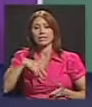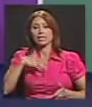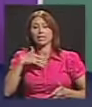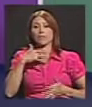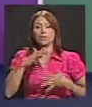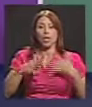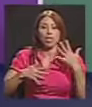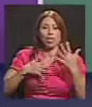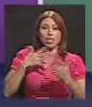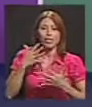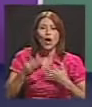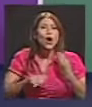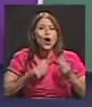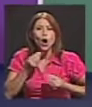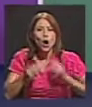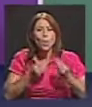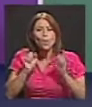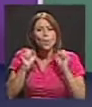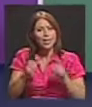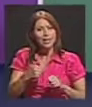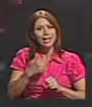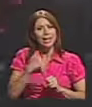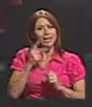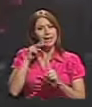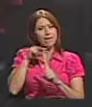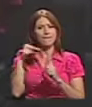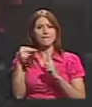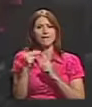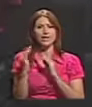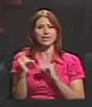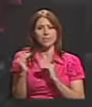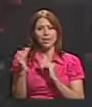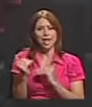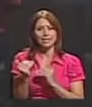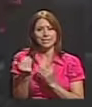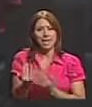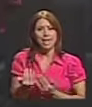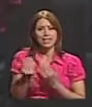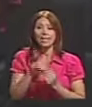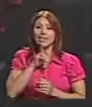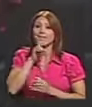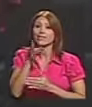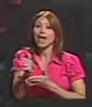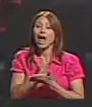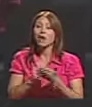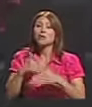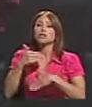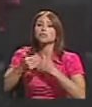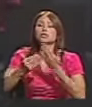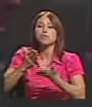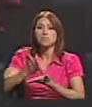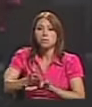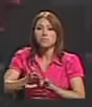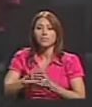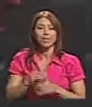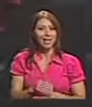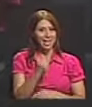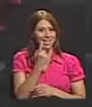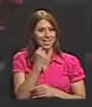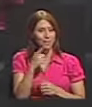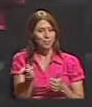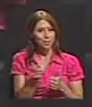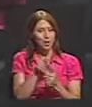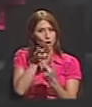mantener una visión de esperanza de que de verdad es algo temporal ok entendamos primero de que tenemos dos